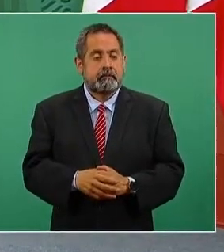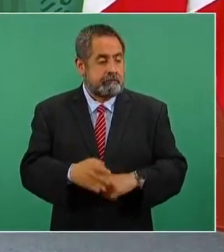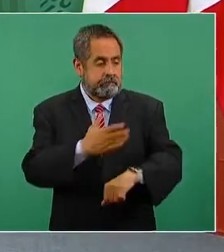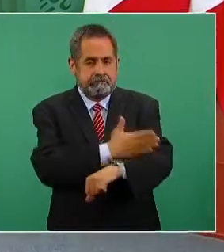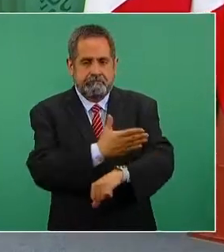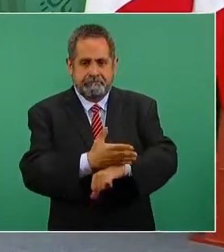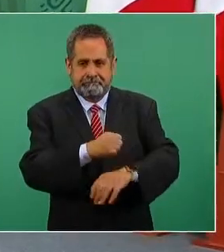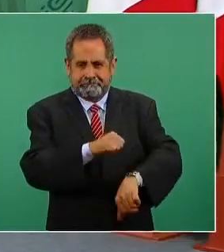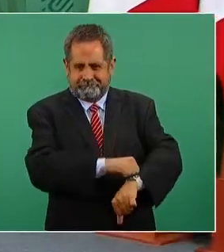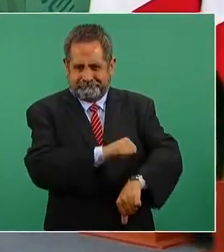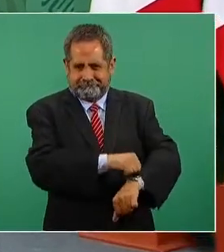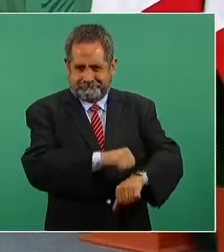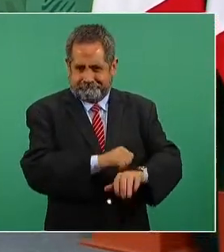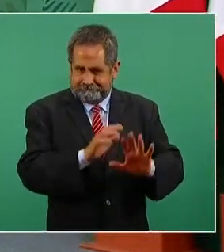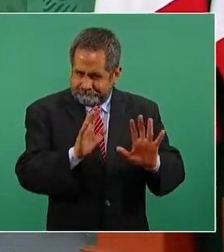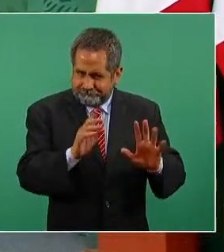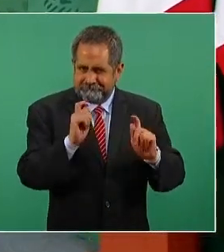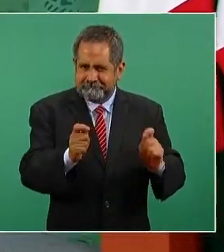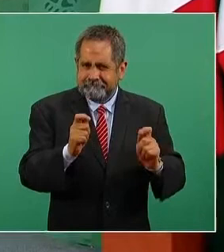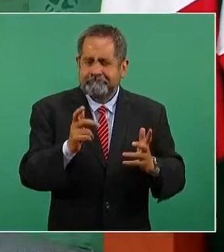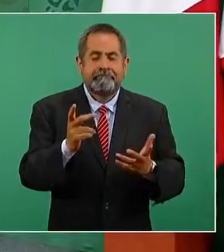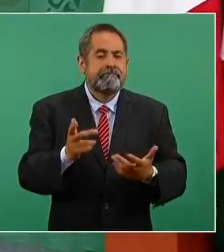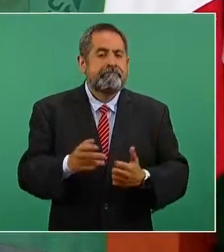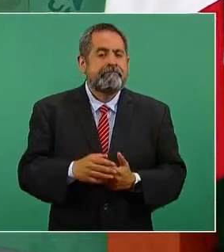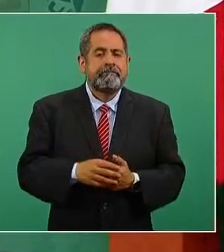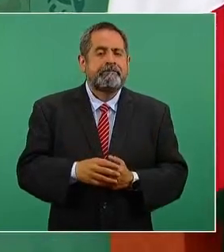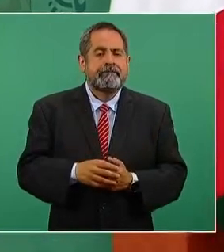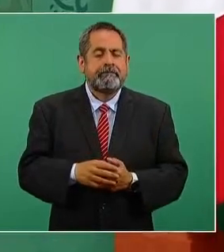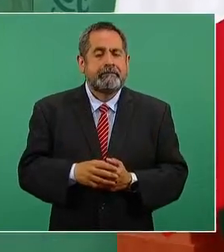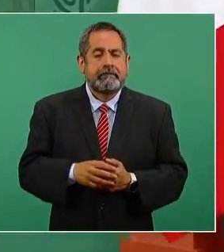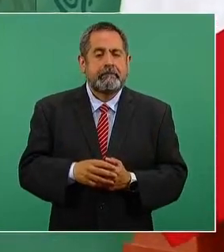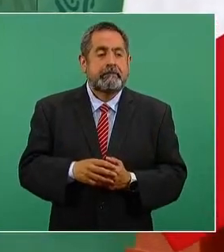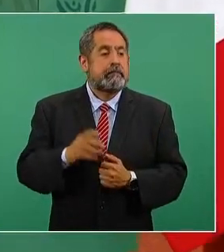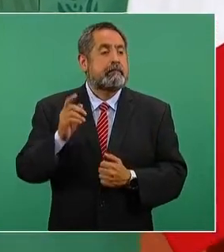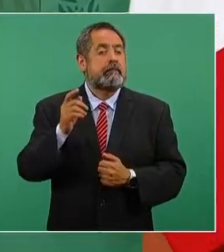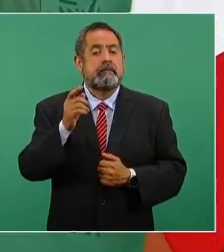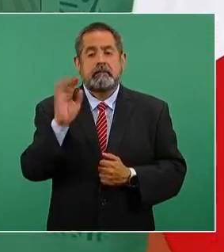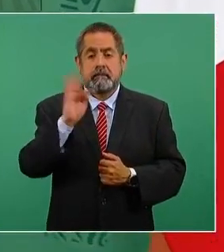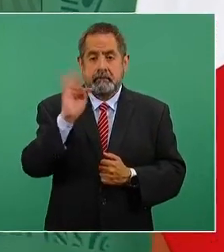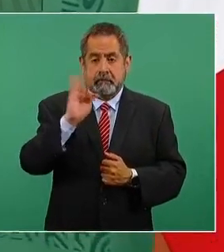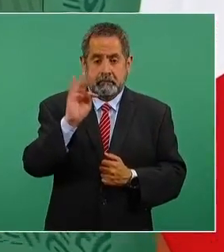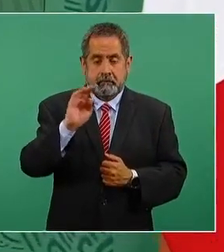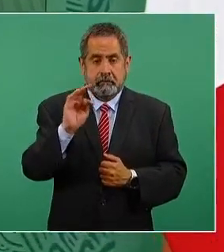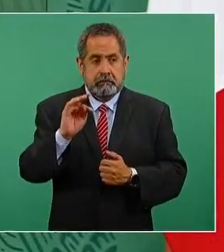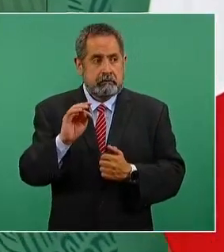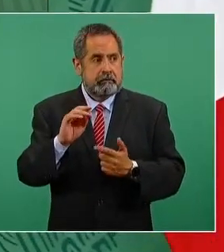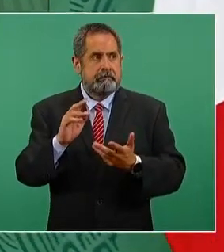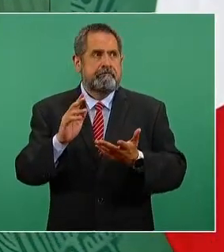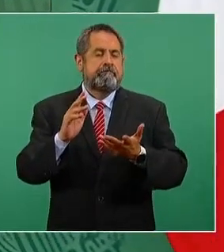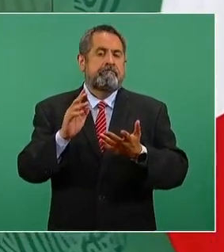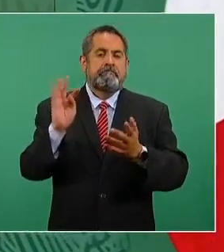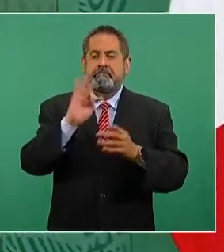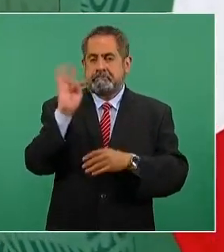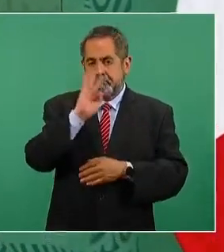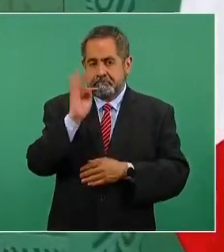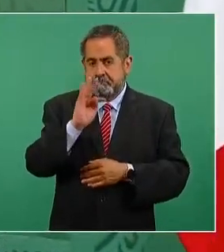toco madera, si se presentara una regresión,